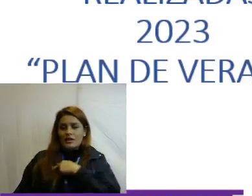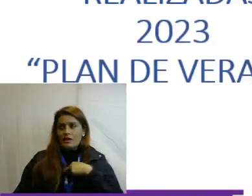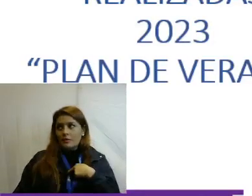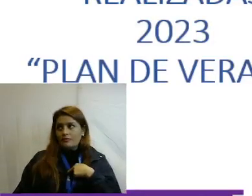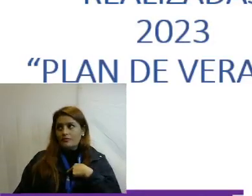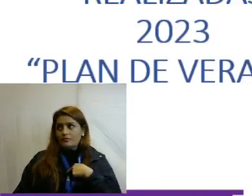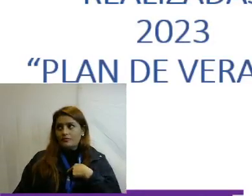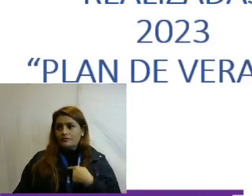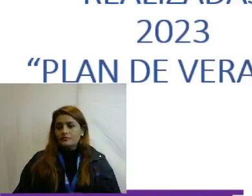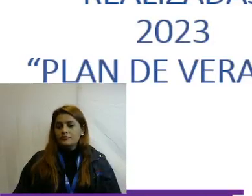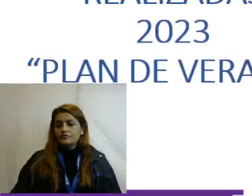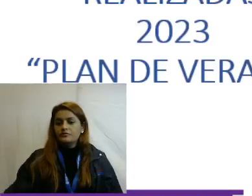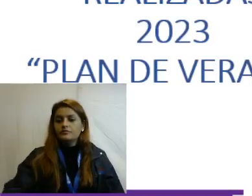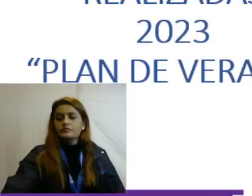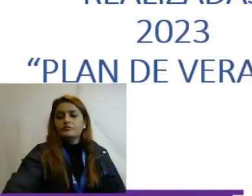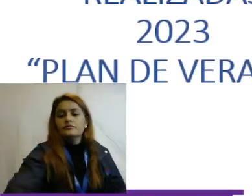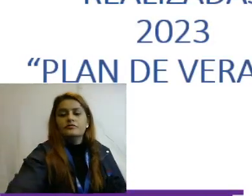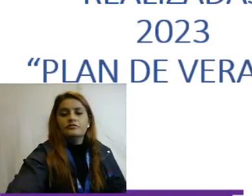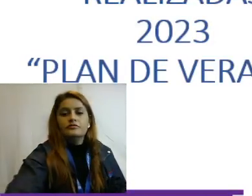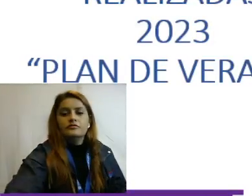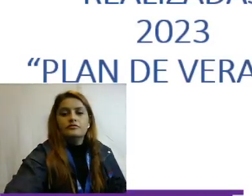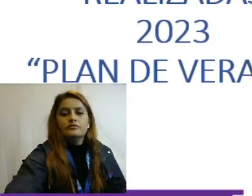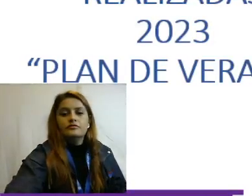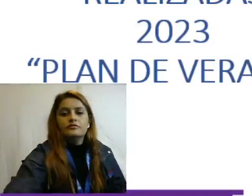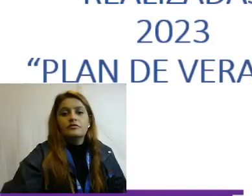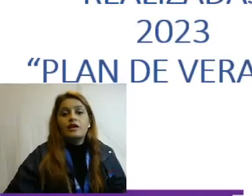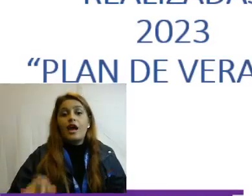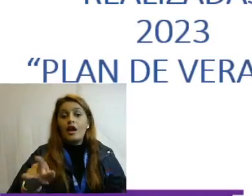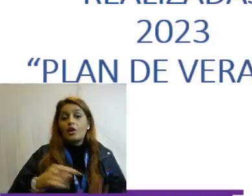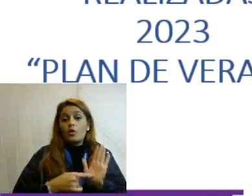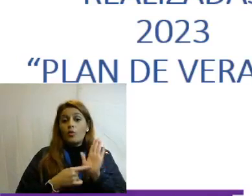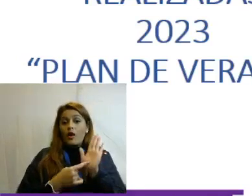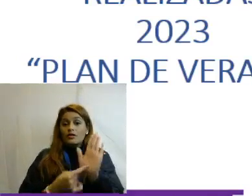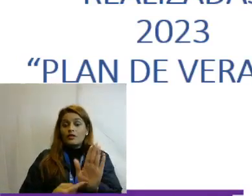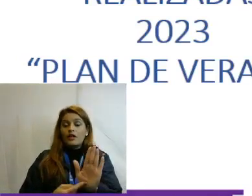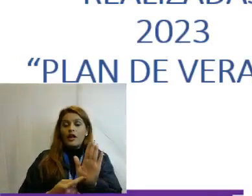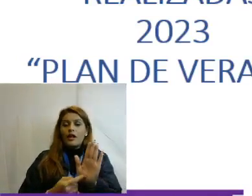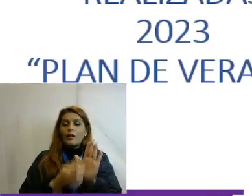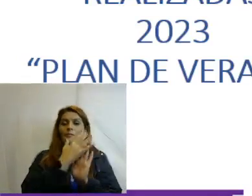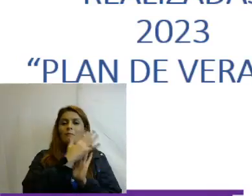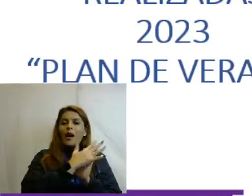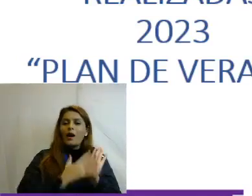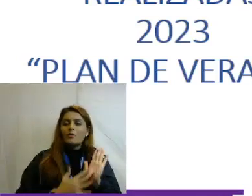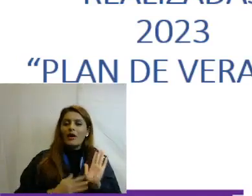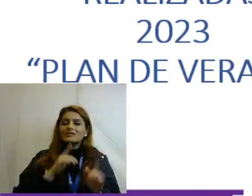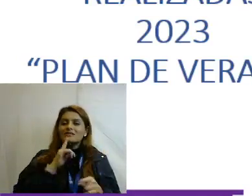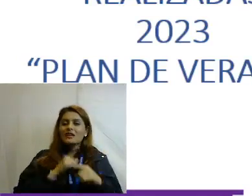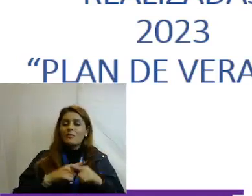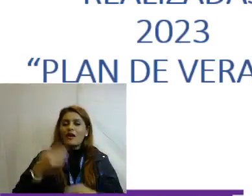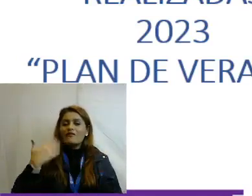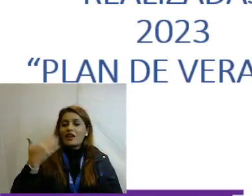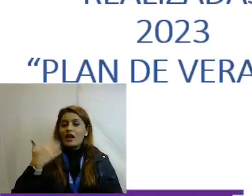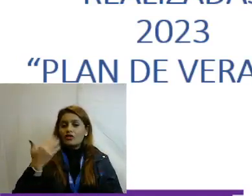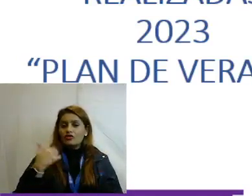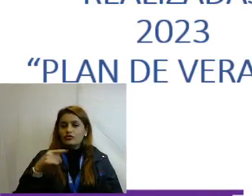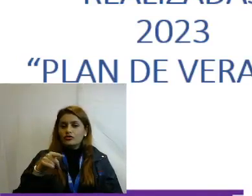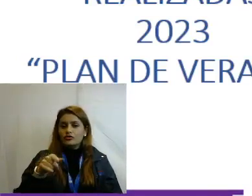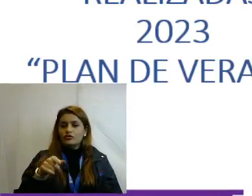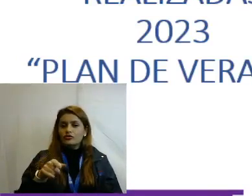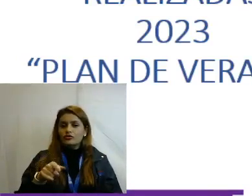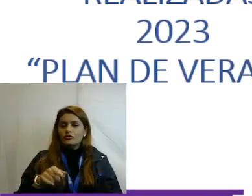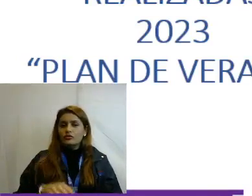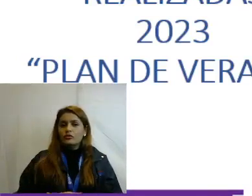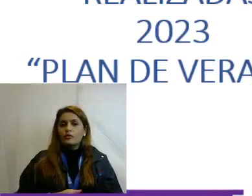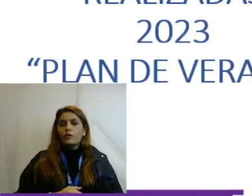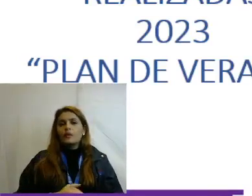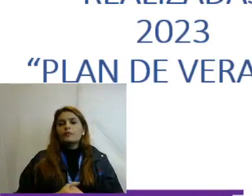Acá se muestran los sectores que fueron intervenidos con campañas del plan de verano, para que se vea la distribución que entregamos a través de nuestro